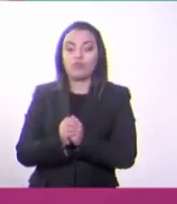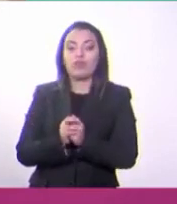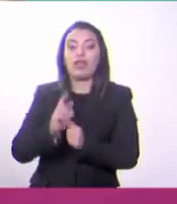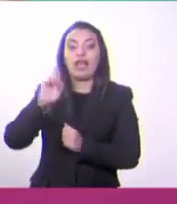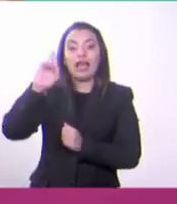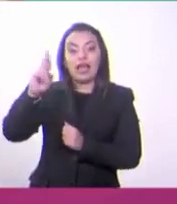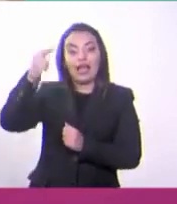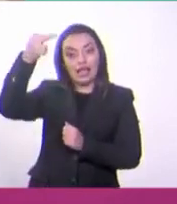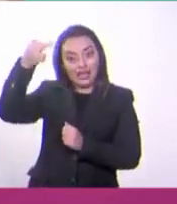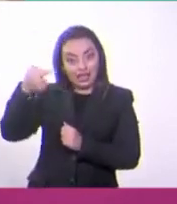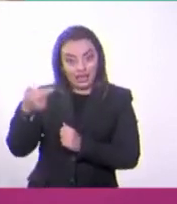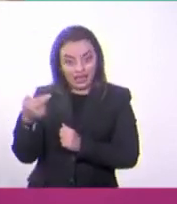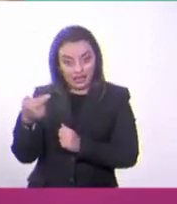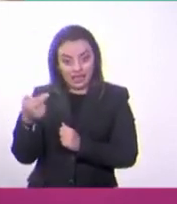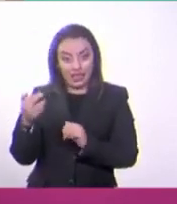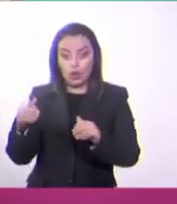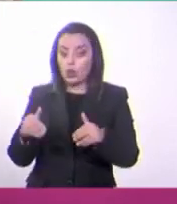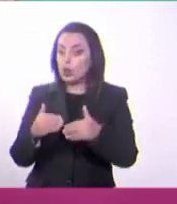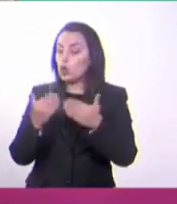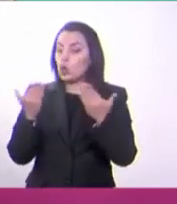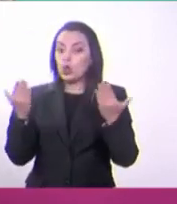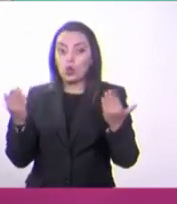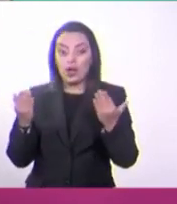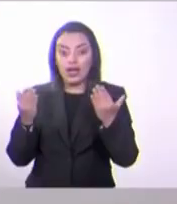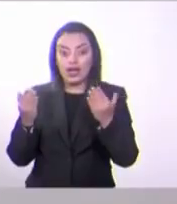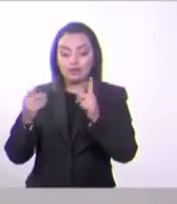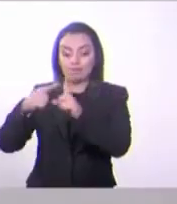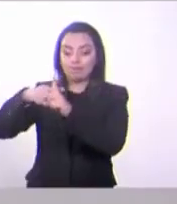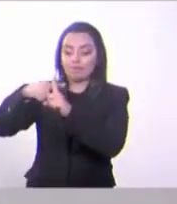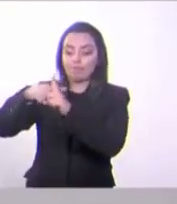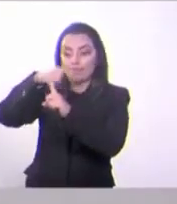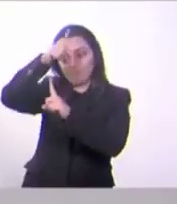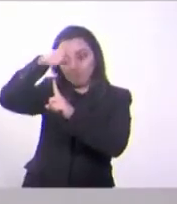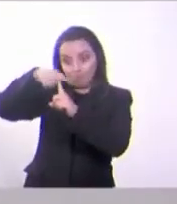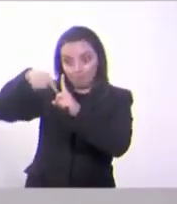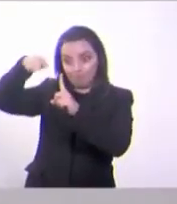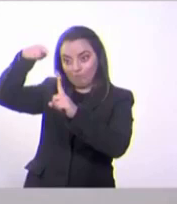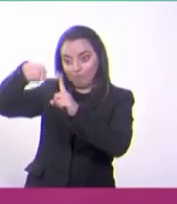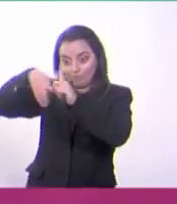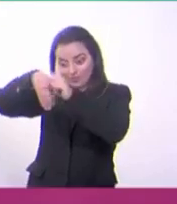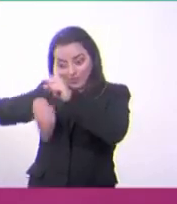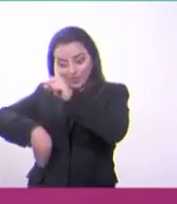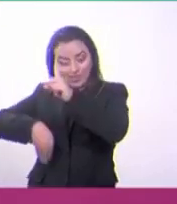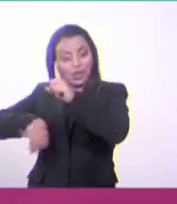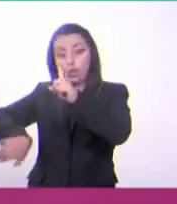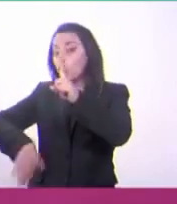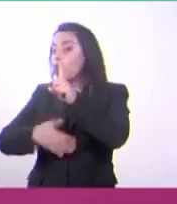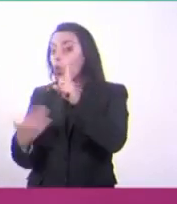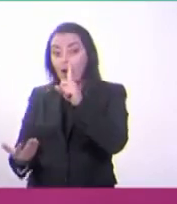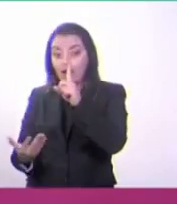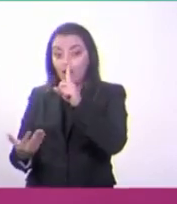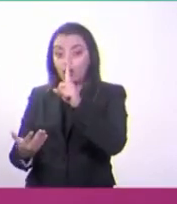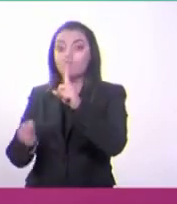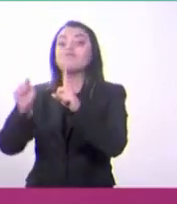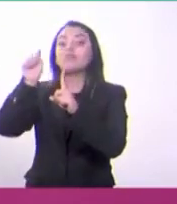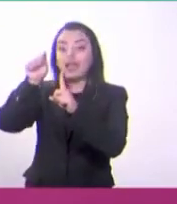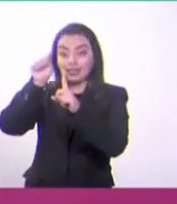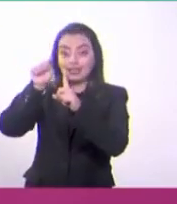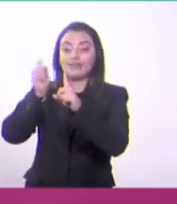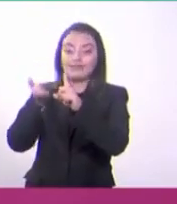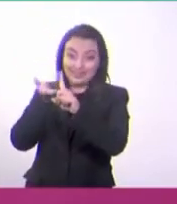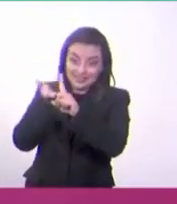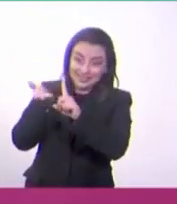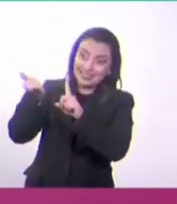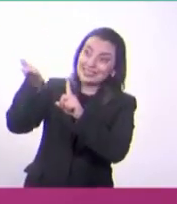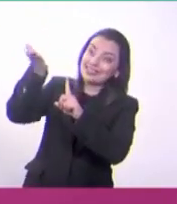la función, exactamente. El rango de la función cuadrática es de 0 hasta el infinito. El rango es de 0 hasta infinito y